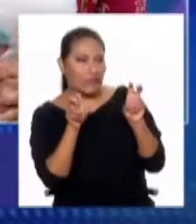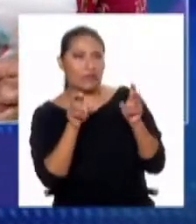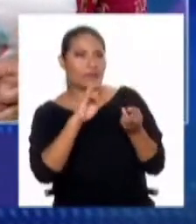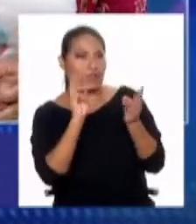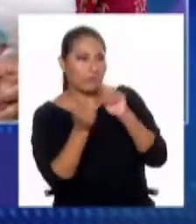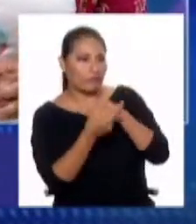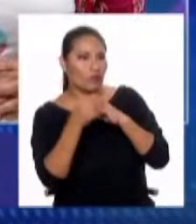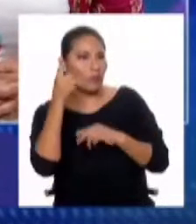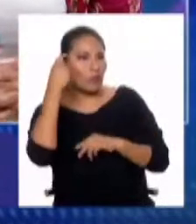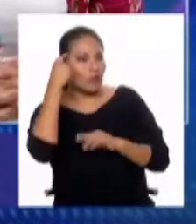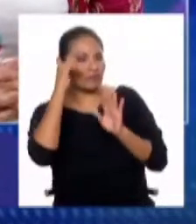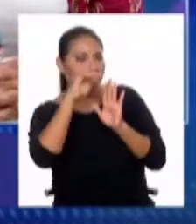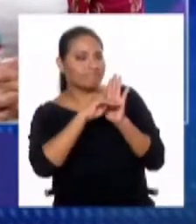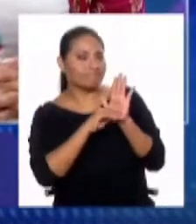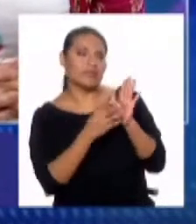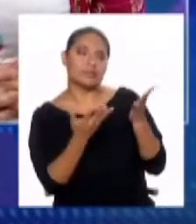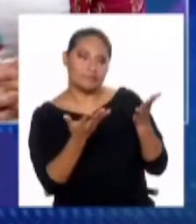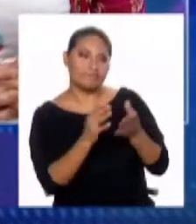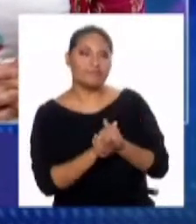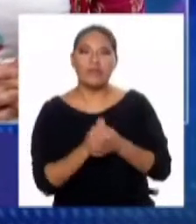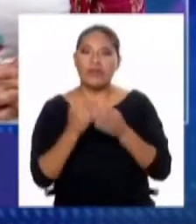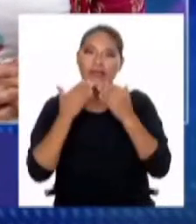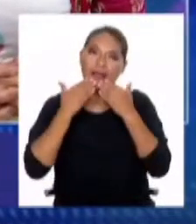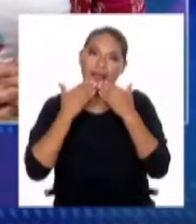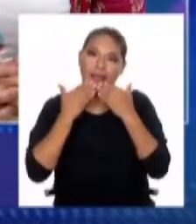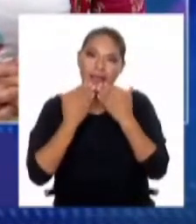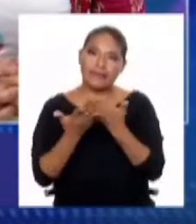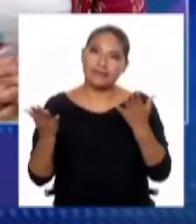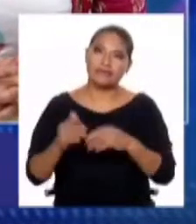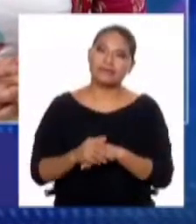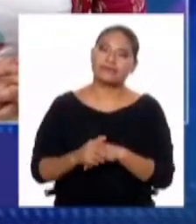que necesitamos. Pero por ahora, mil gracias y bueno. No,